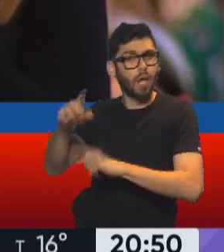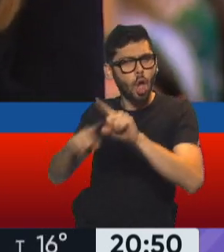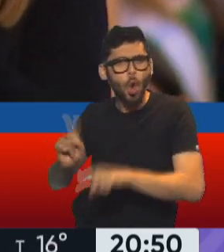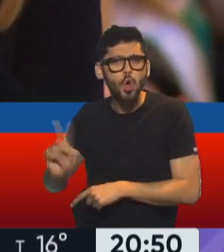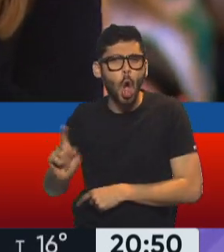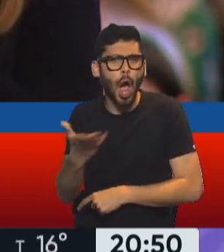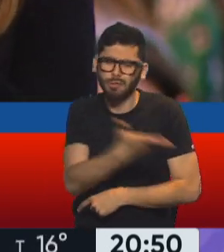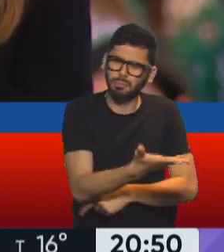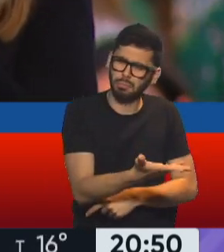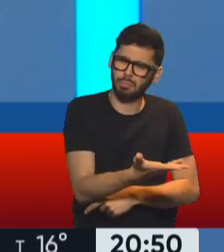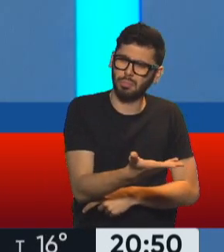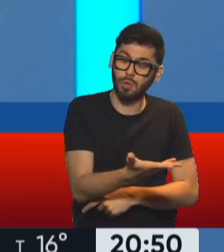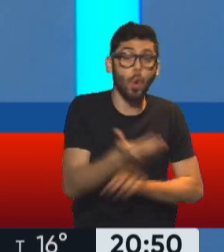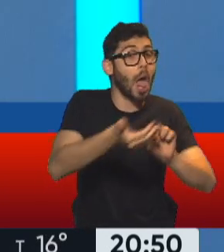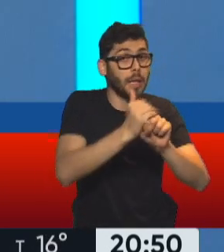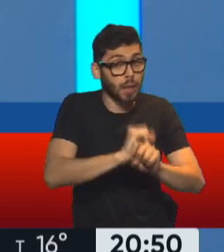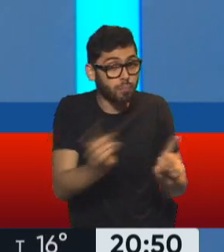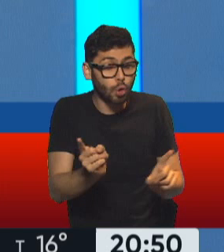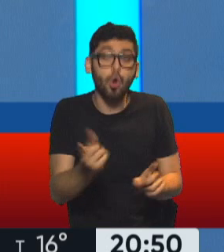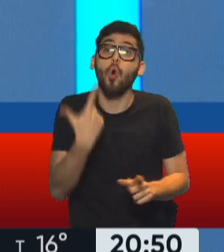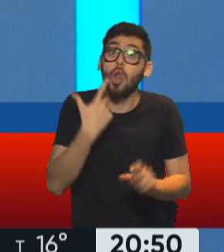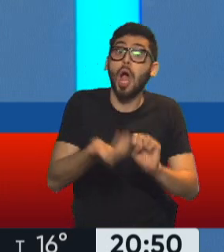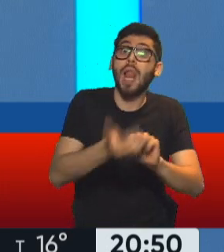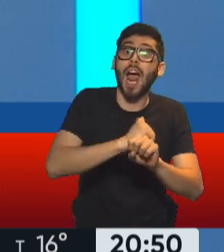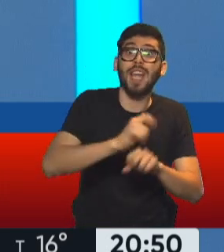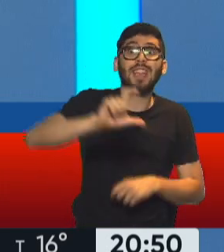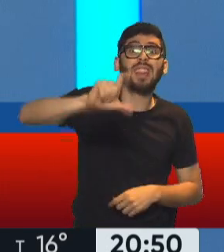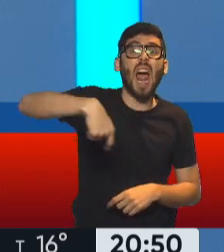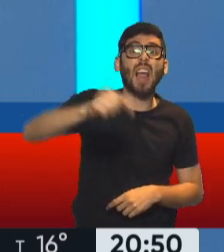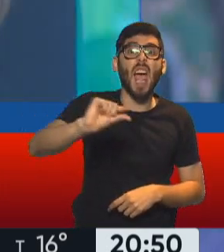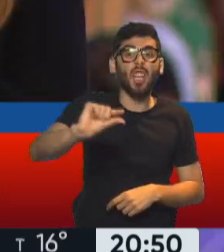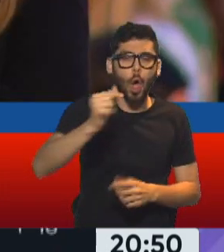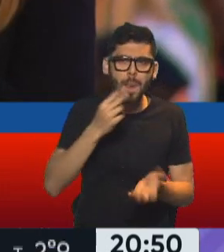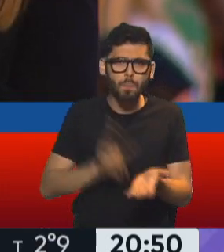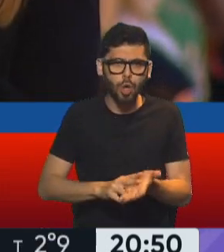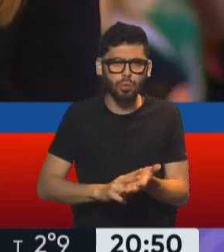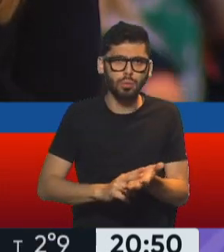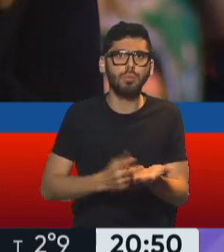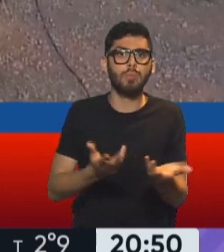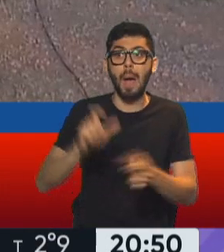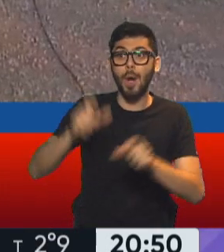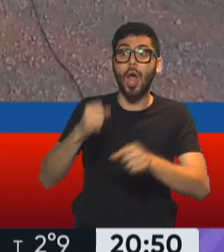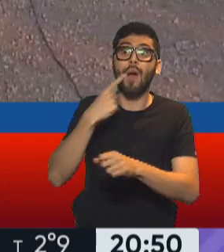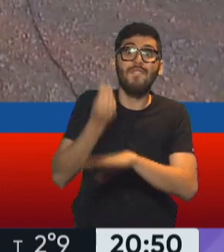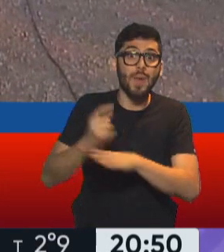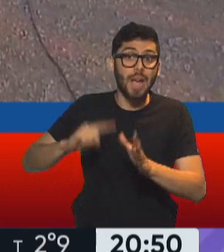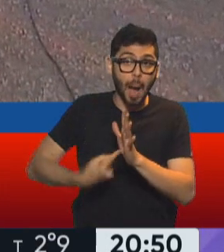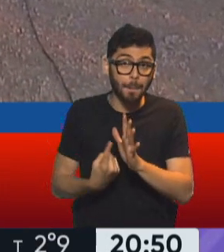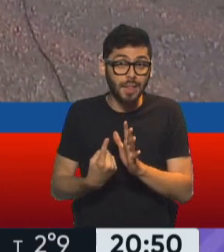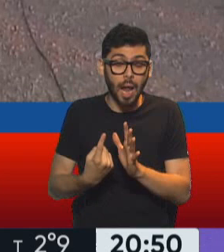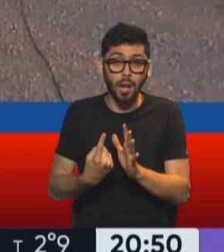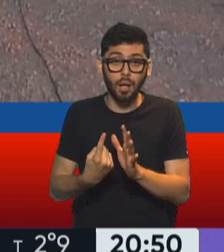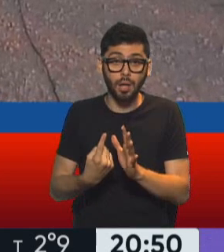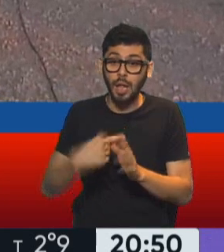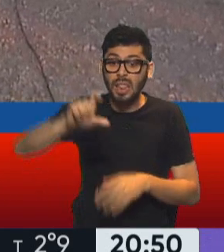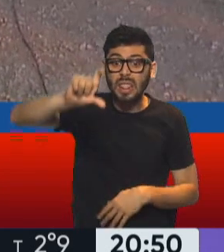está el tejido industrial. Tampoco Larreta. Bueno, Larreta puso el impuesto a la tarjeta de crédito. Claro. Y digo, para los sectores de ingresos medios que viven en la Ciudad de Buenos Aires, tienen un impuesto